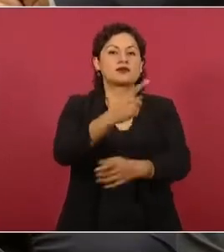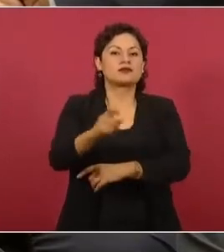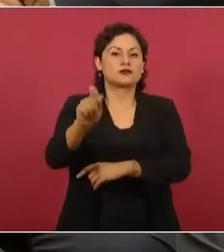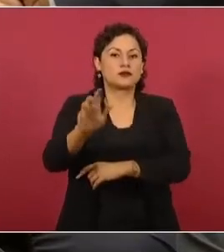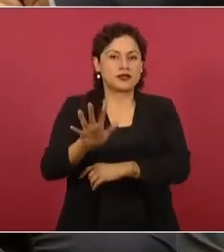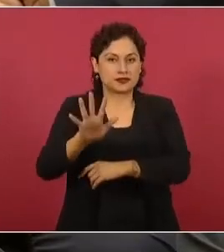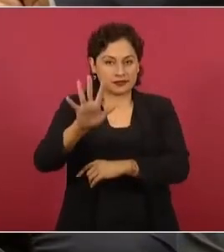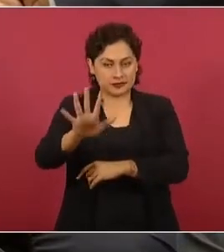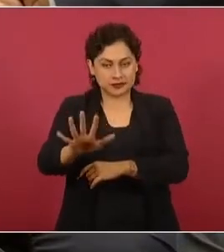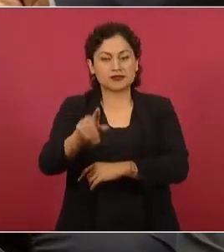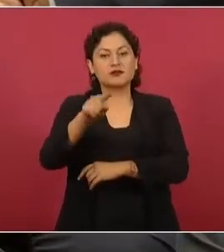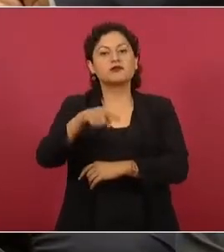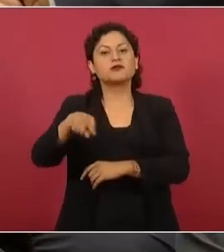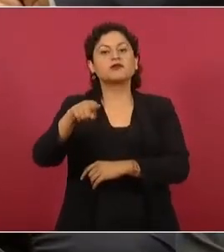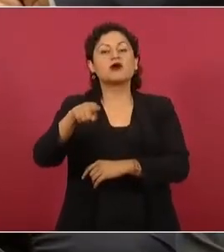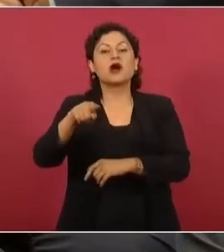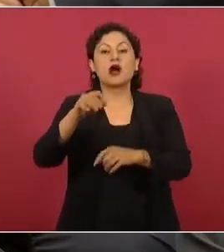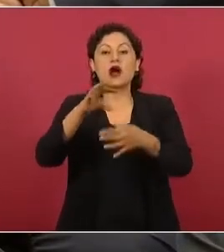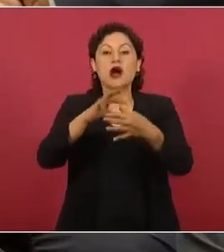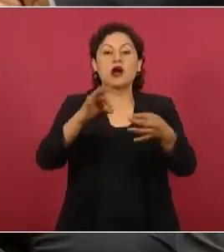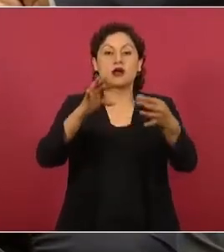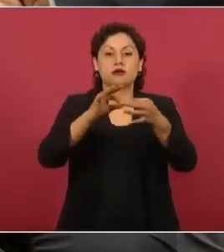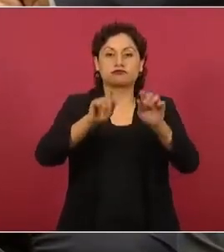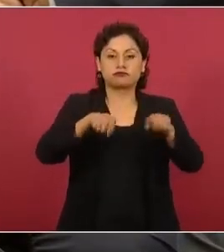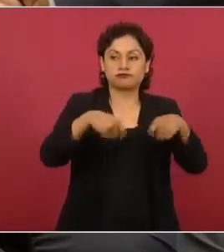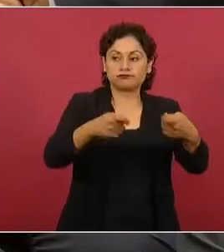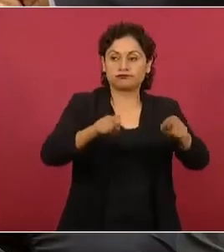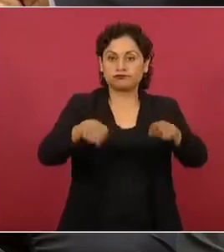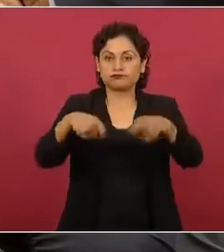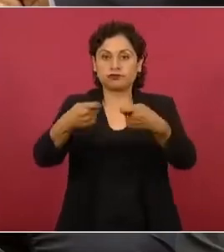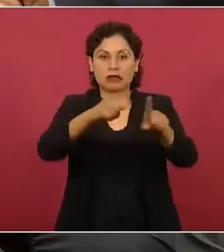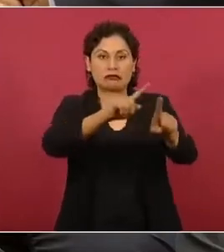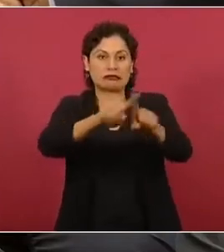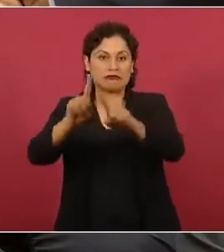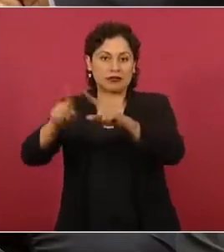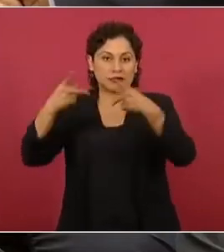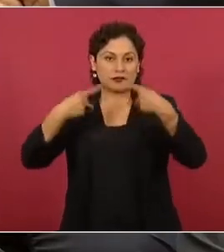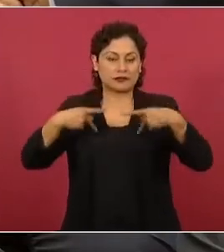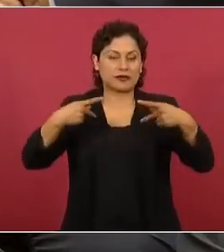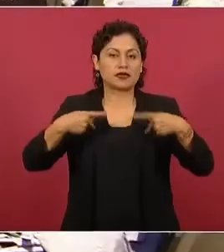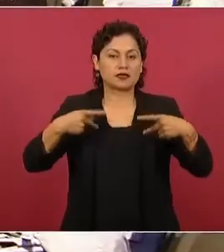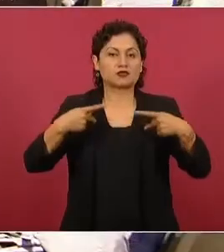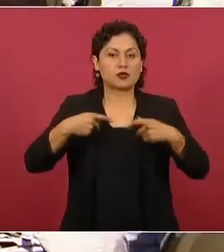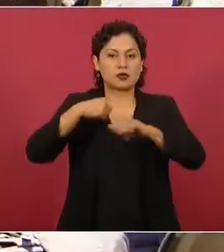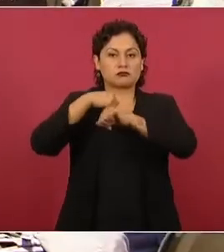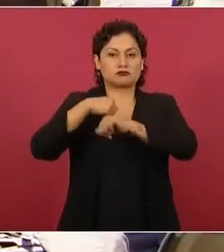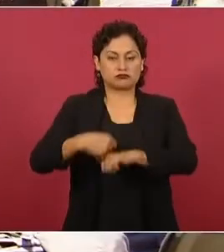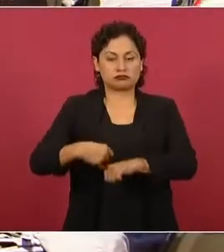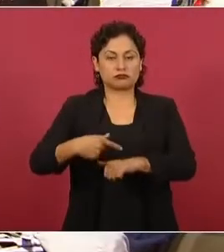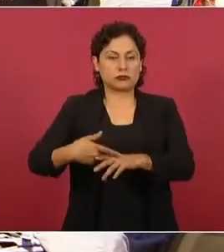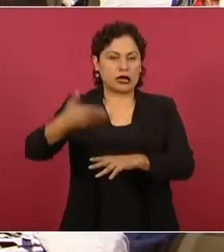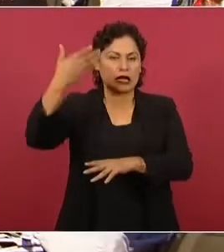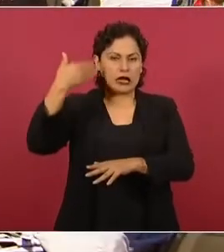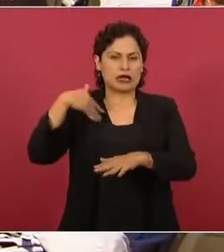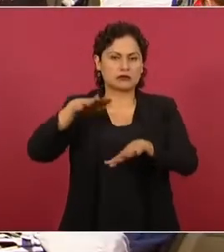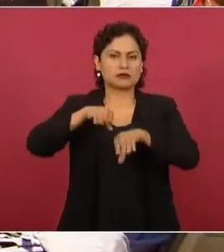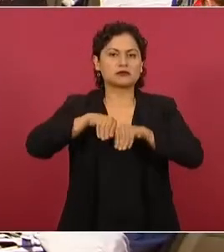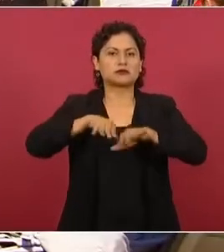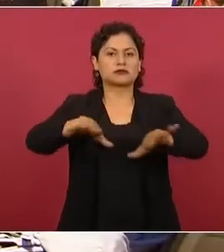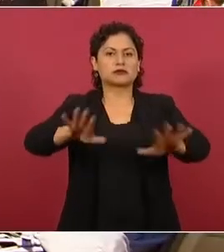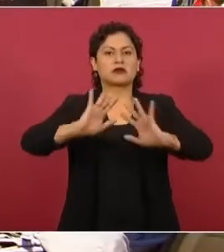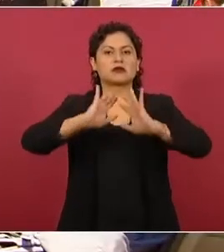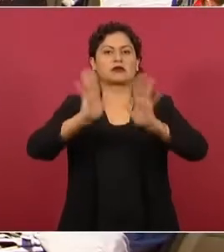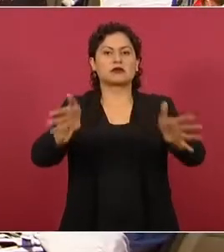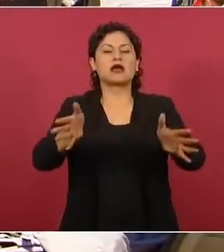las designaciones para los nombramientos de asambleístas que fueron circuladas previamente en el sistema de órganos colegiados con